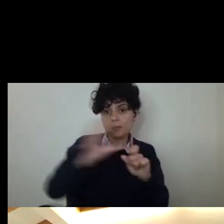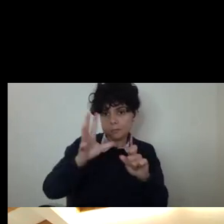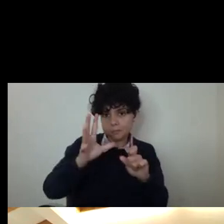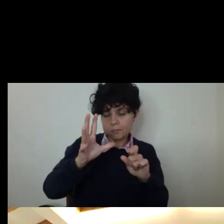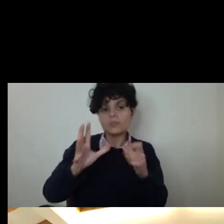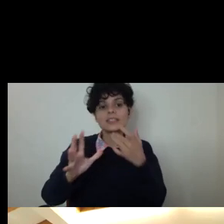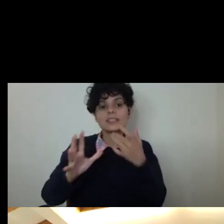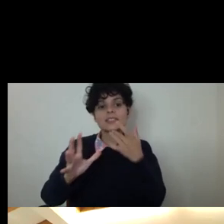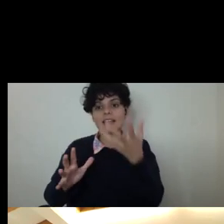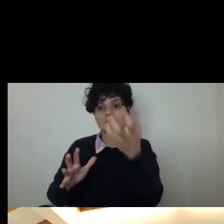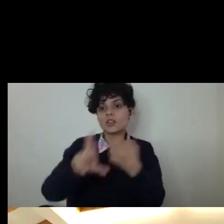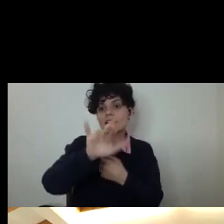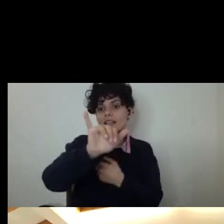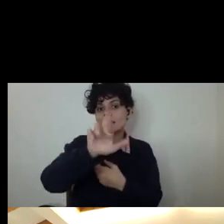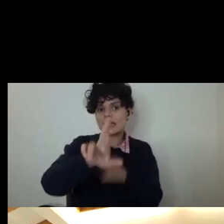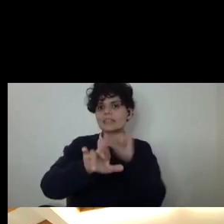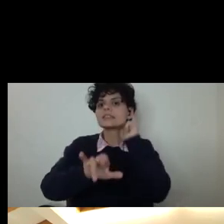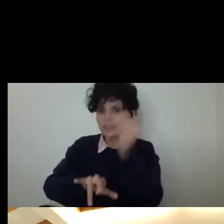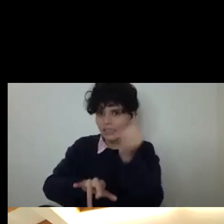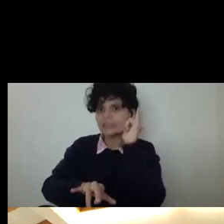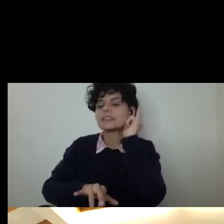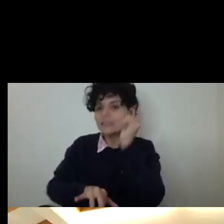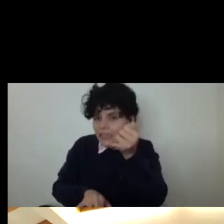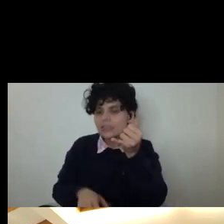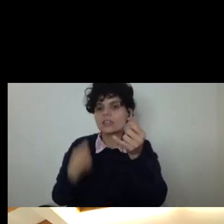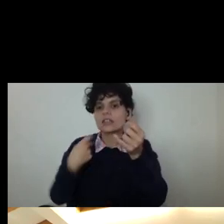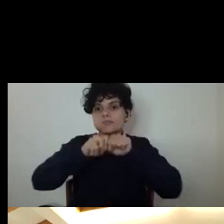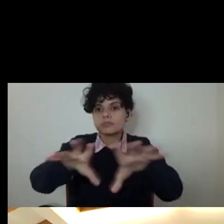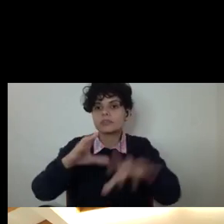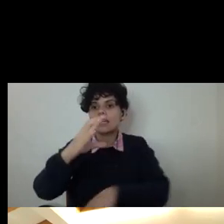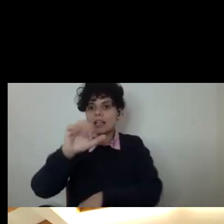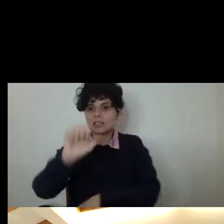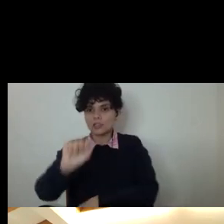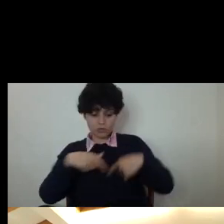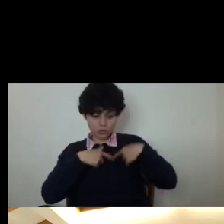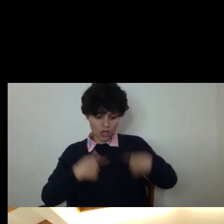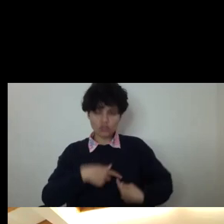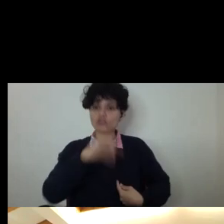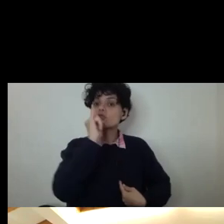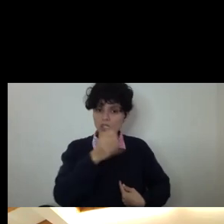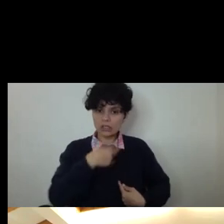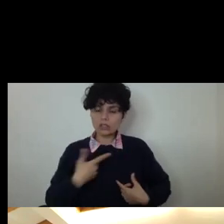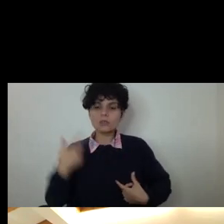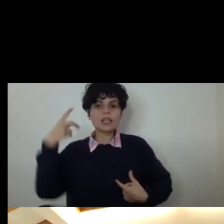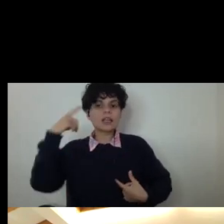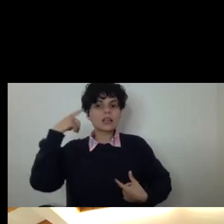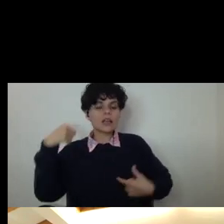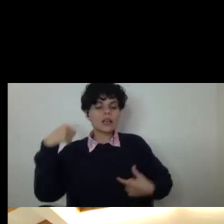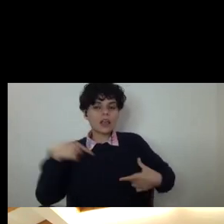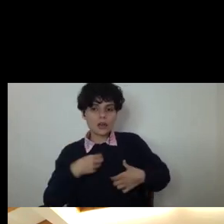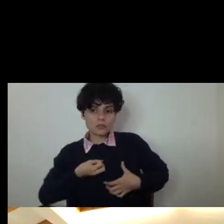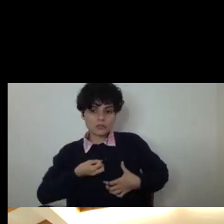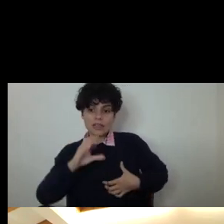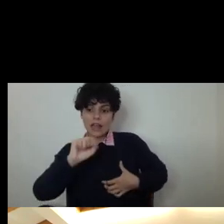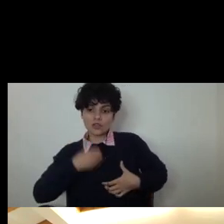sí hacen liberación de calcio inducida por calcio en las neuronas, como lo hacen en el corazón, y también que si